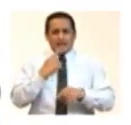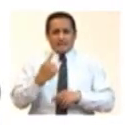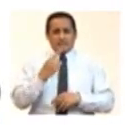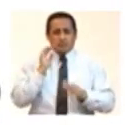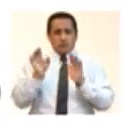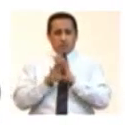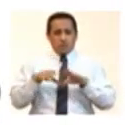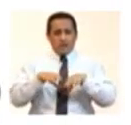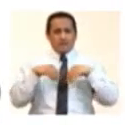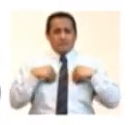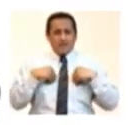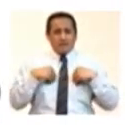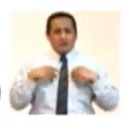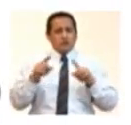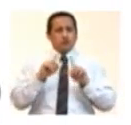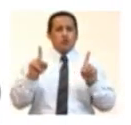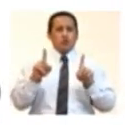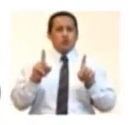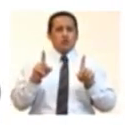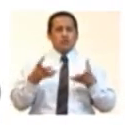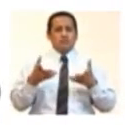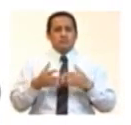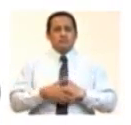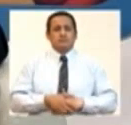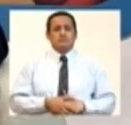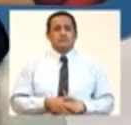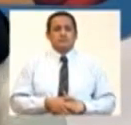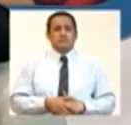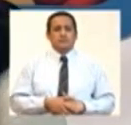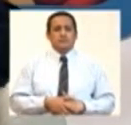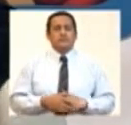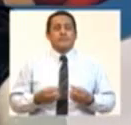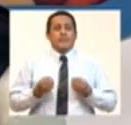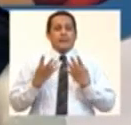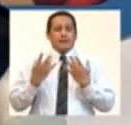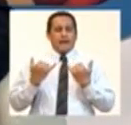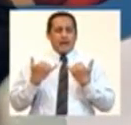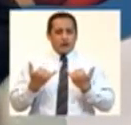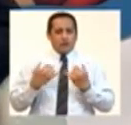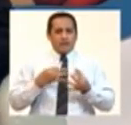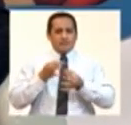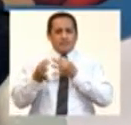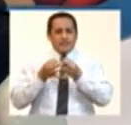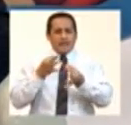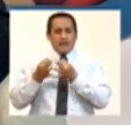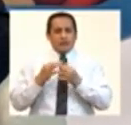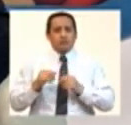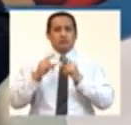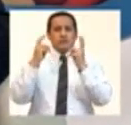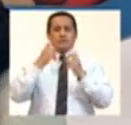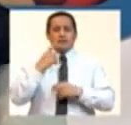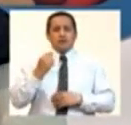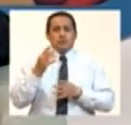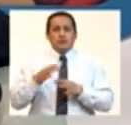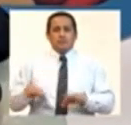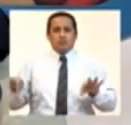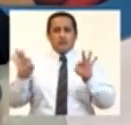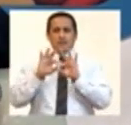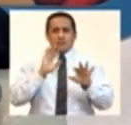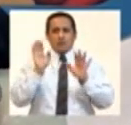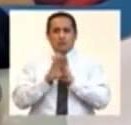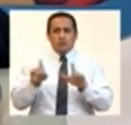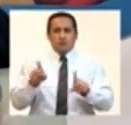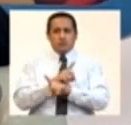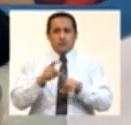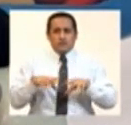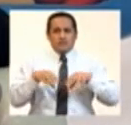intervención, ¿es aceptable? ¿No lo es? Bueno, hay que partir de una premisa que creo